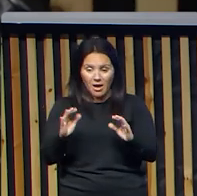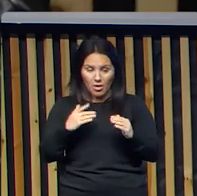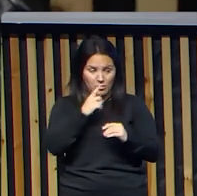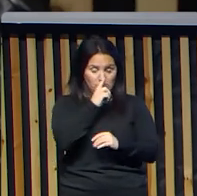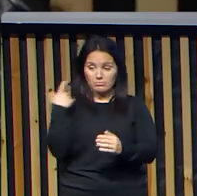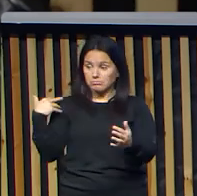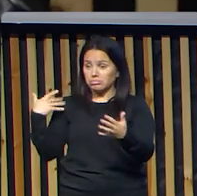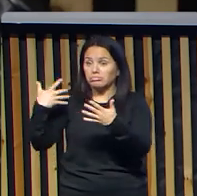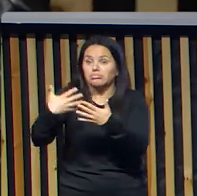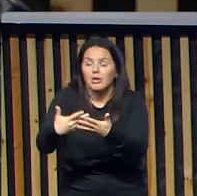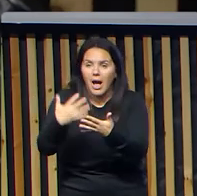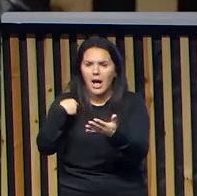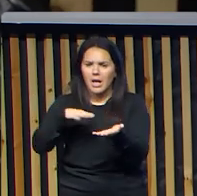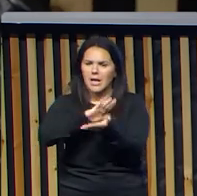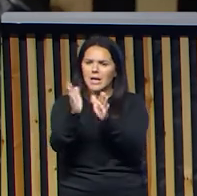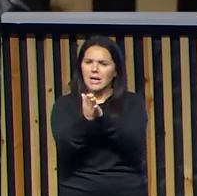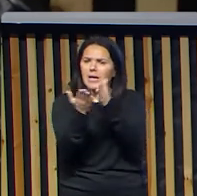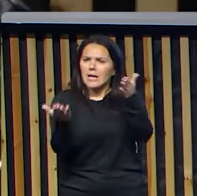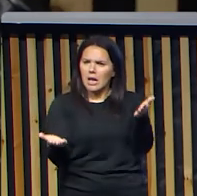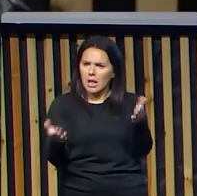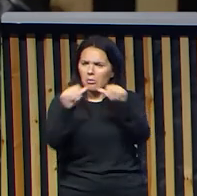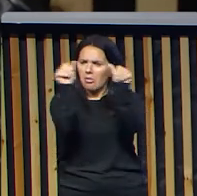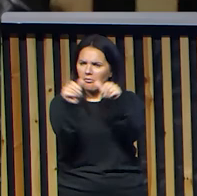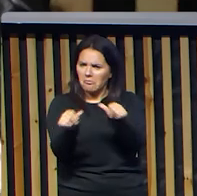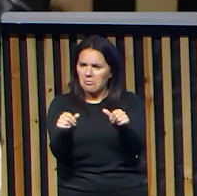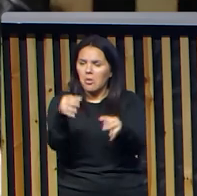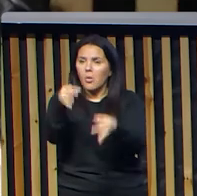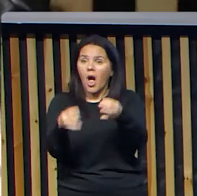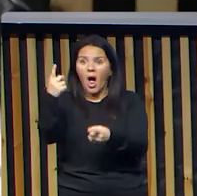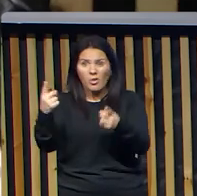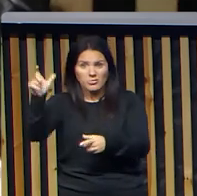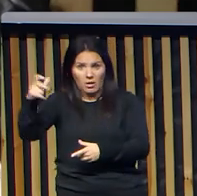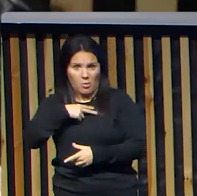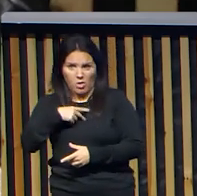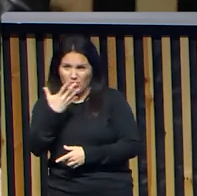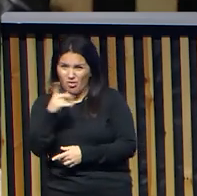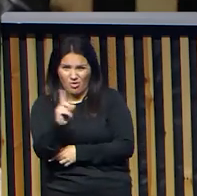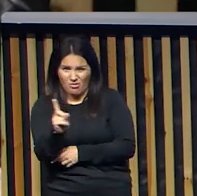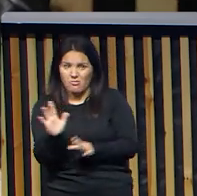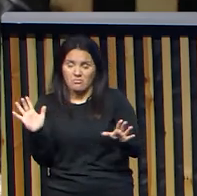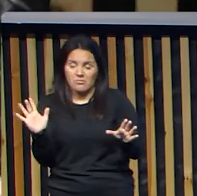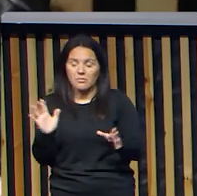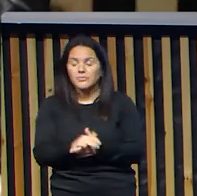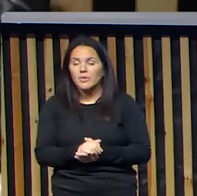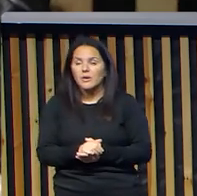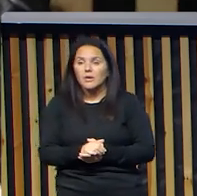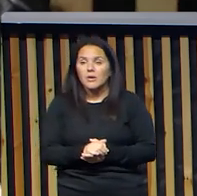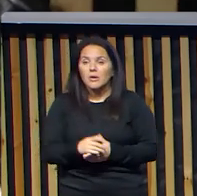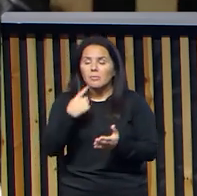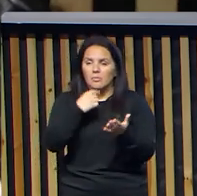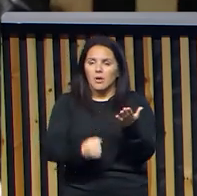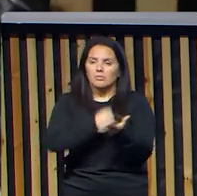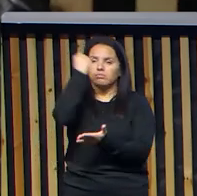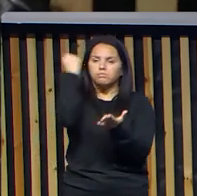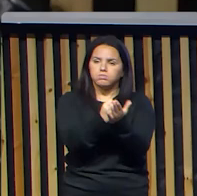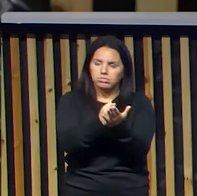conocen mucho pero con el sello de la Real Academia junto con el consejo general del poder judicial Aprovechando que el director de